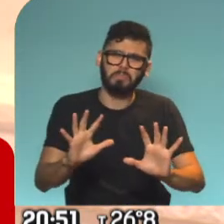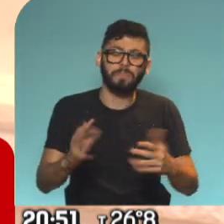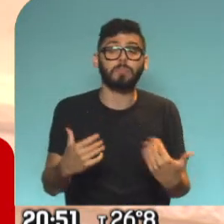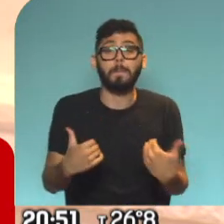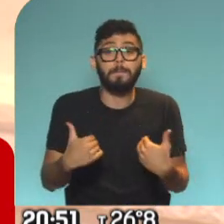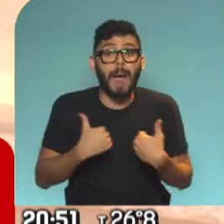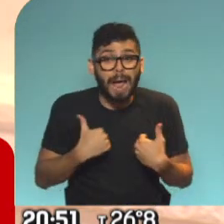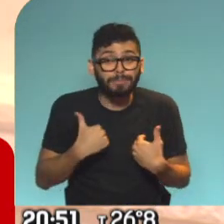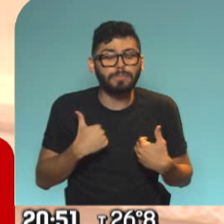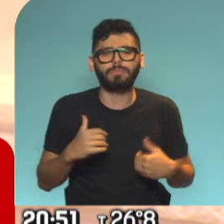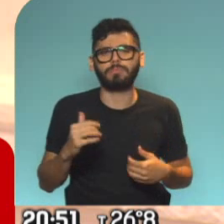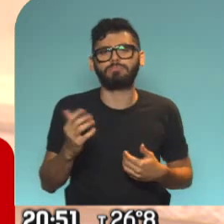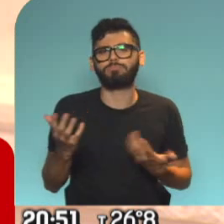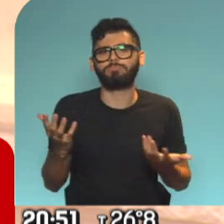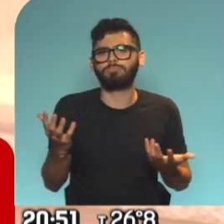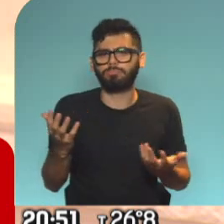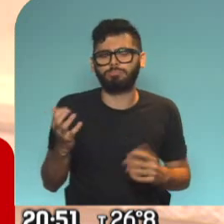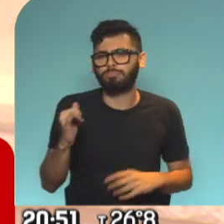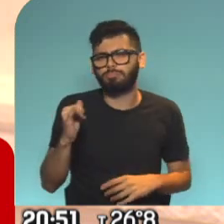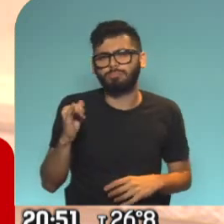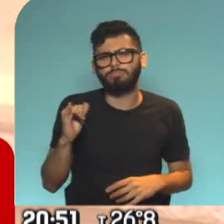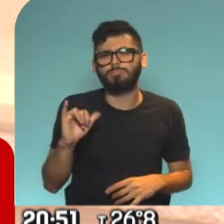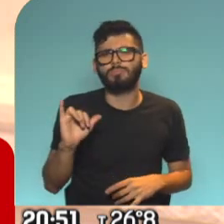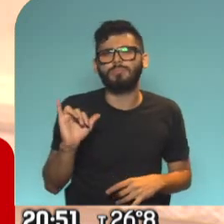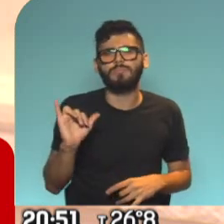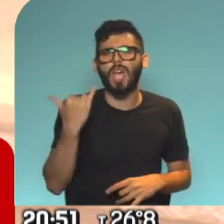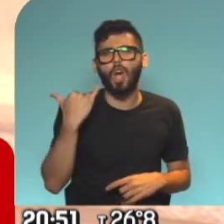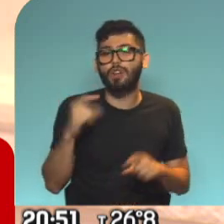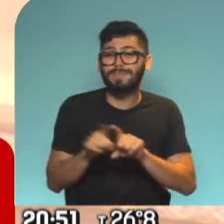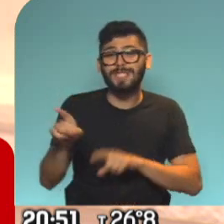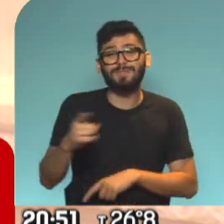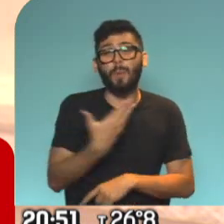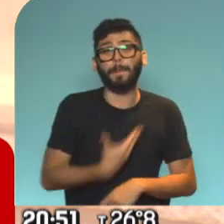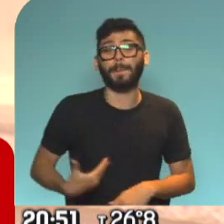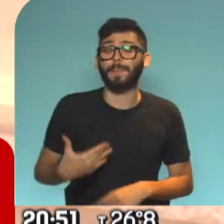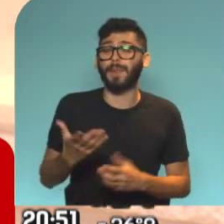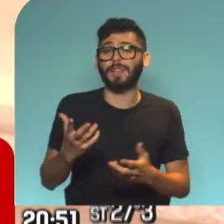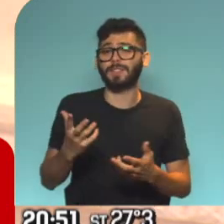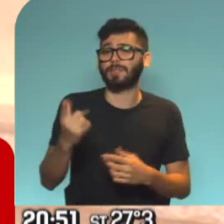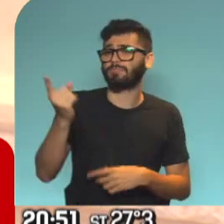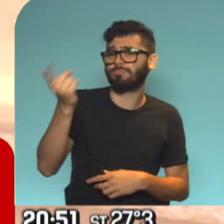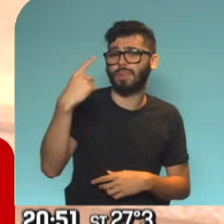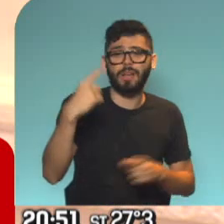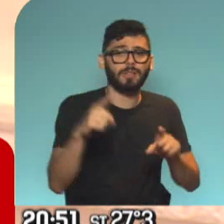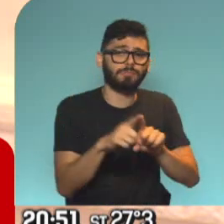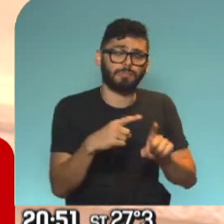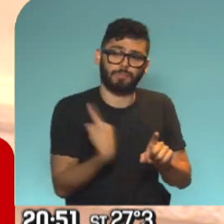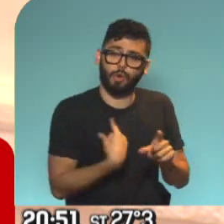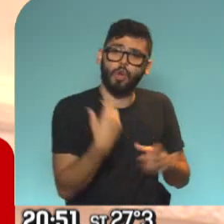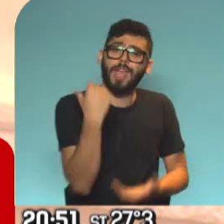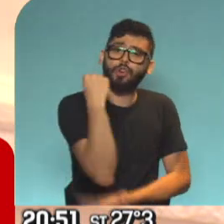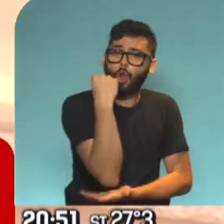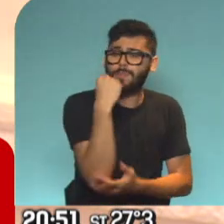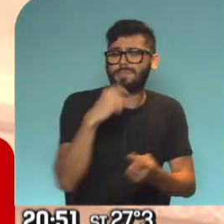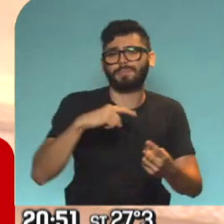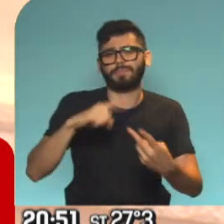lo más acertado lo que el presidente nos ha encomendado, tanto en el gabinete económico como